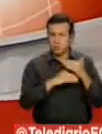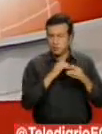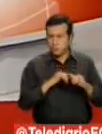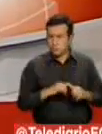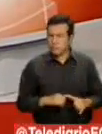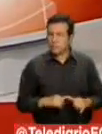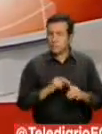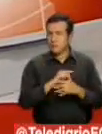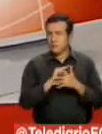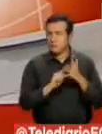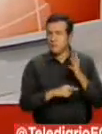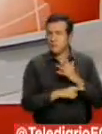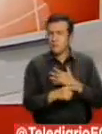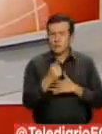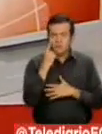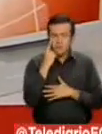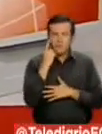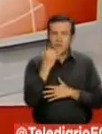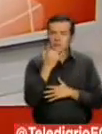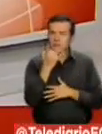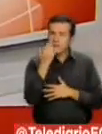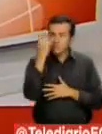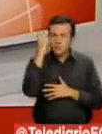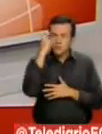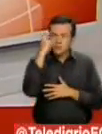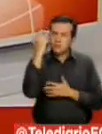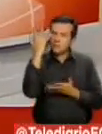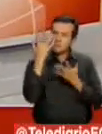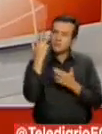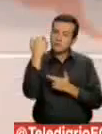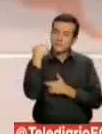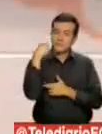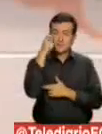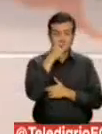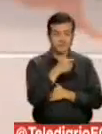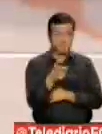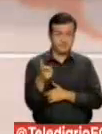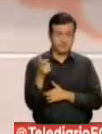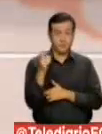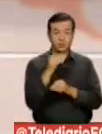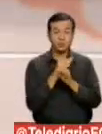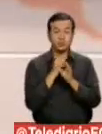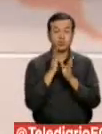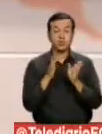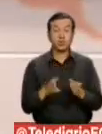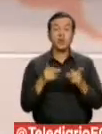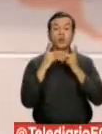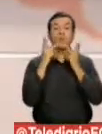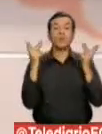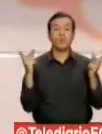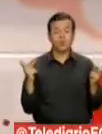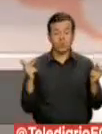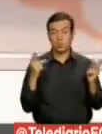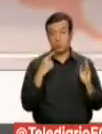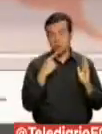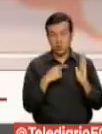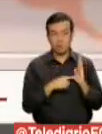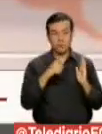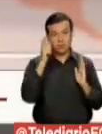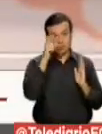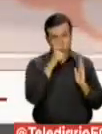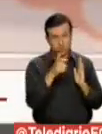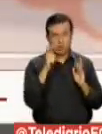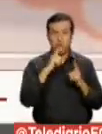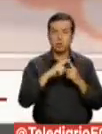y que usted requiere? ¿No es eso tarea más bien de la Fiscalía? Lo que pasa es que los funcionarios públicos, dentro de eso está el Contralor,